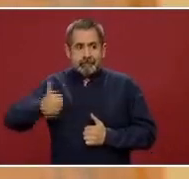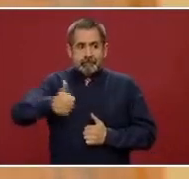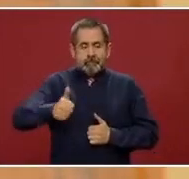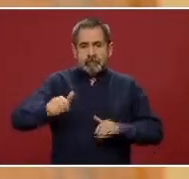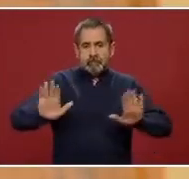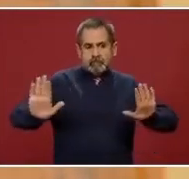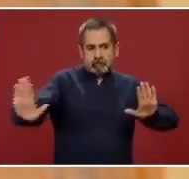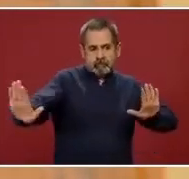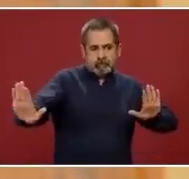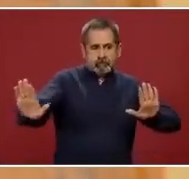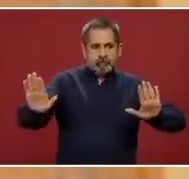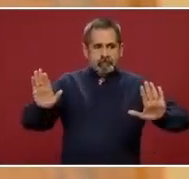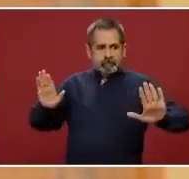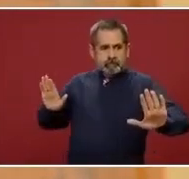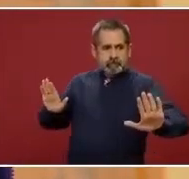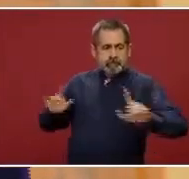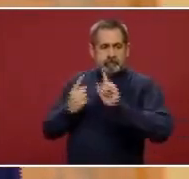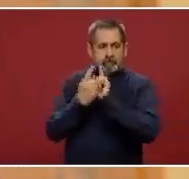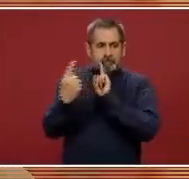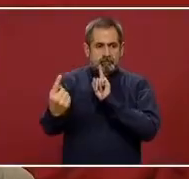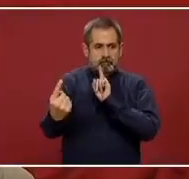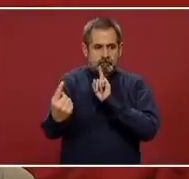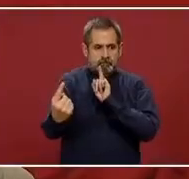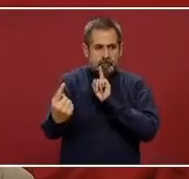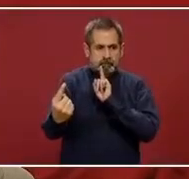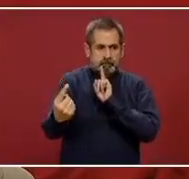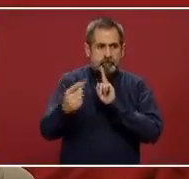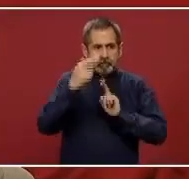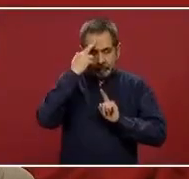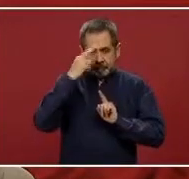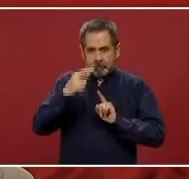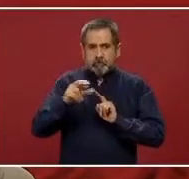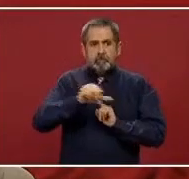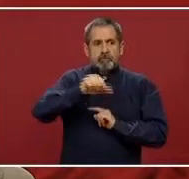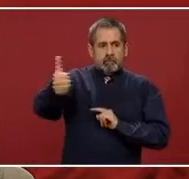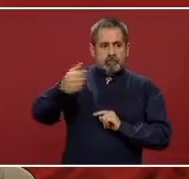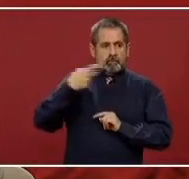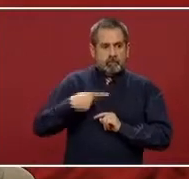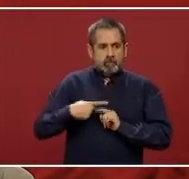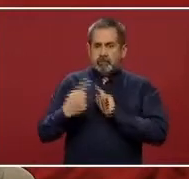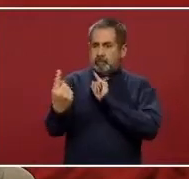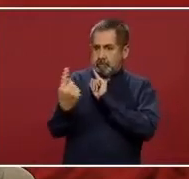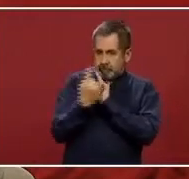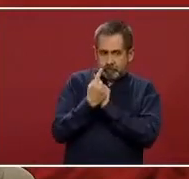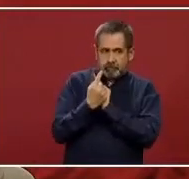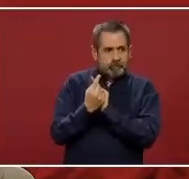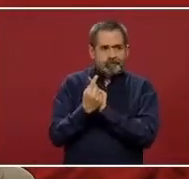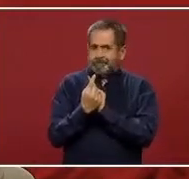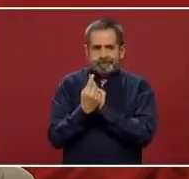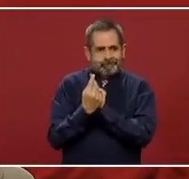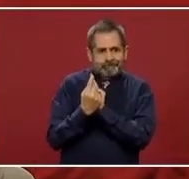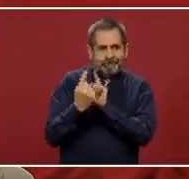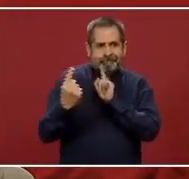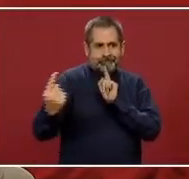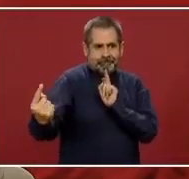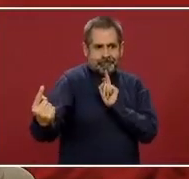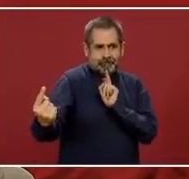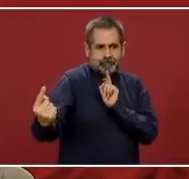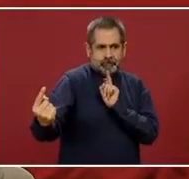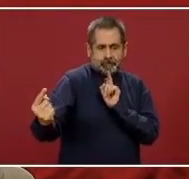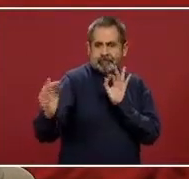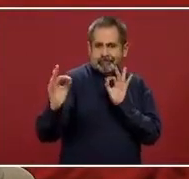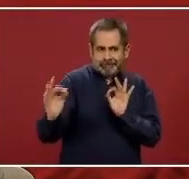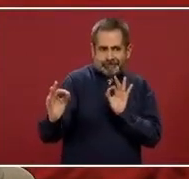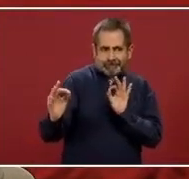sana distancia. Es decir, en la relación que tenemos con otras personas en la vida diaria, mantenernos a una sana